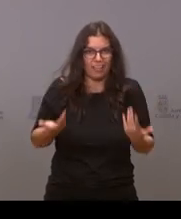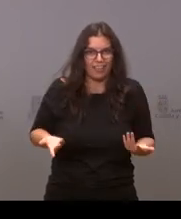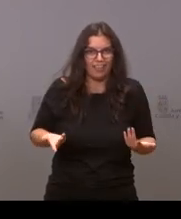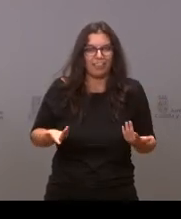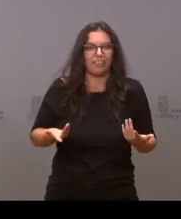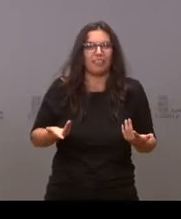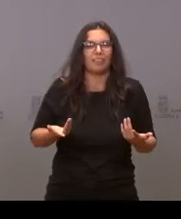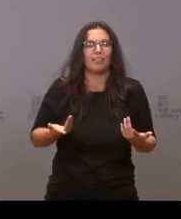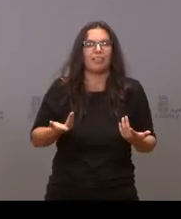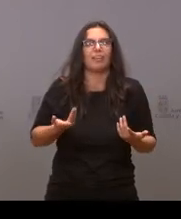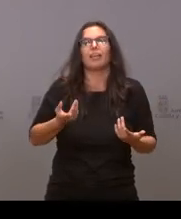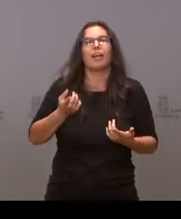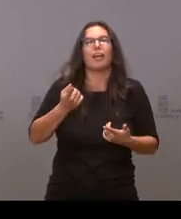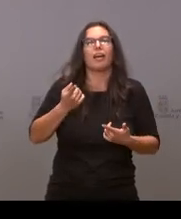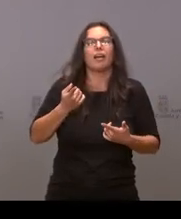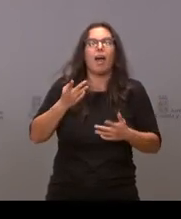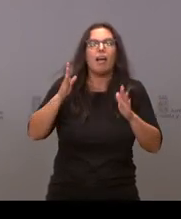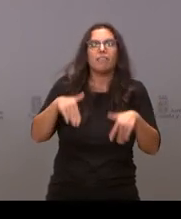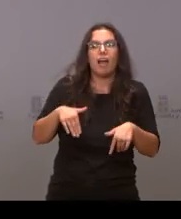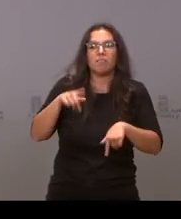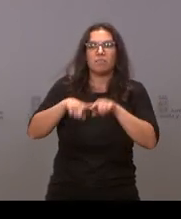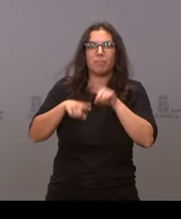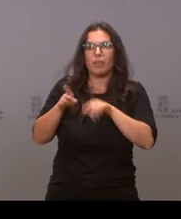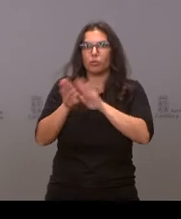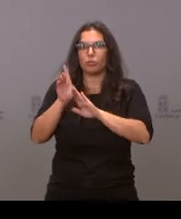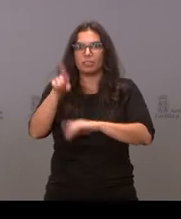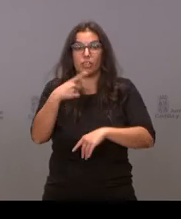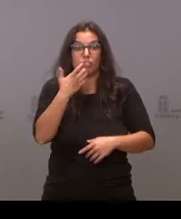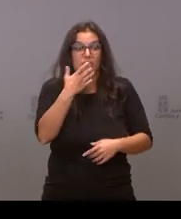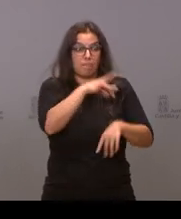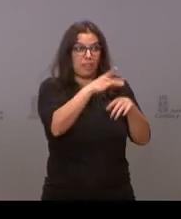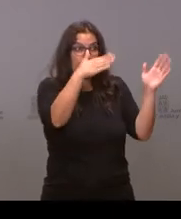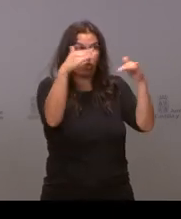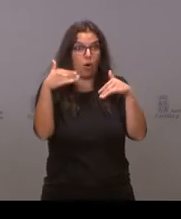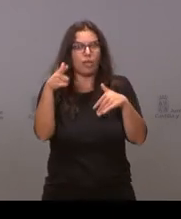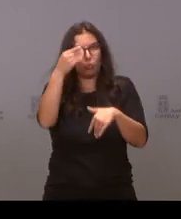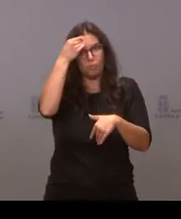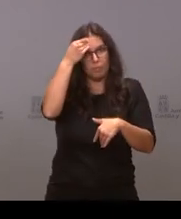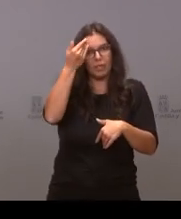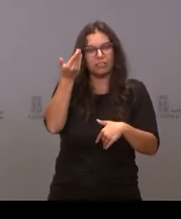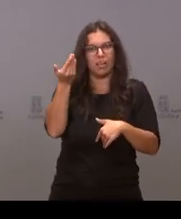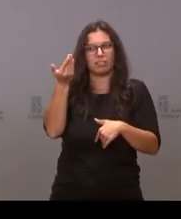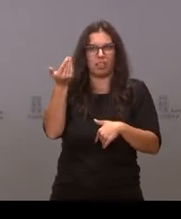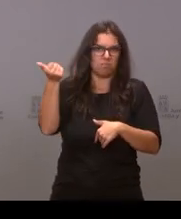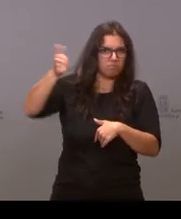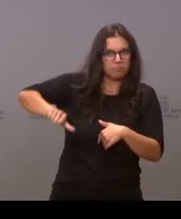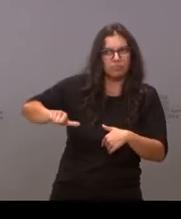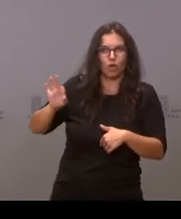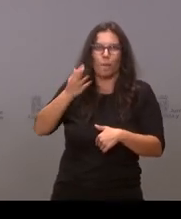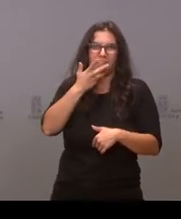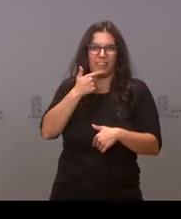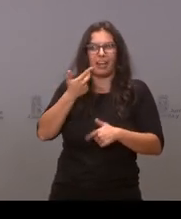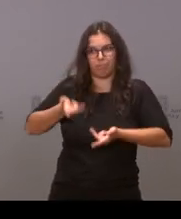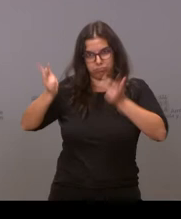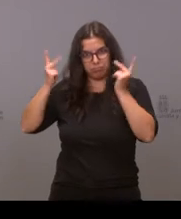marcan que puedan continuar o no ante la situación que tenemos de escasez de médicos usted es partidario de que se rechacen esas peticiones o preferiría que no